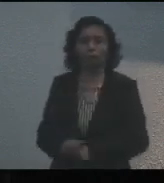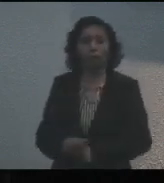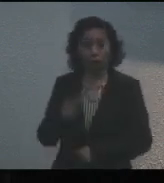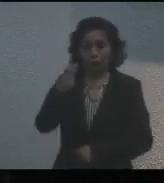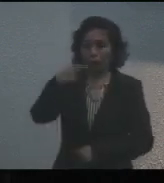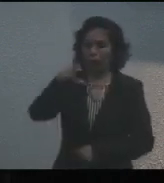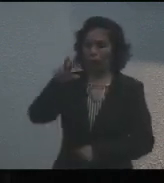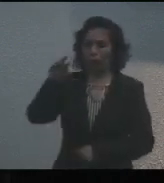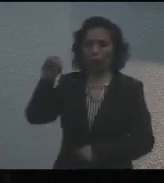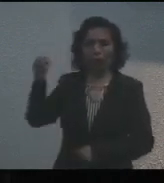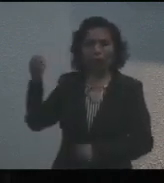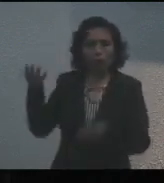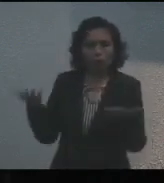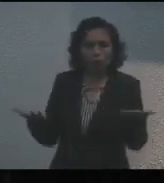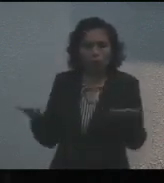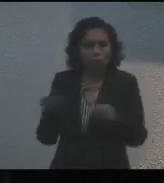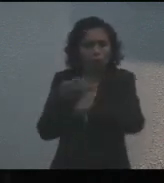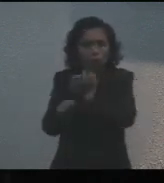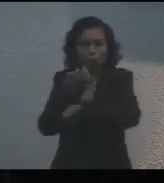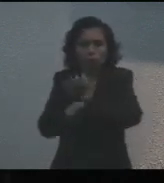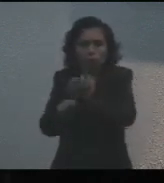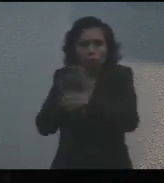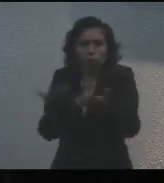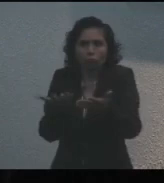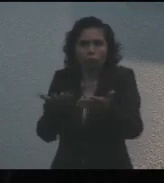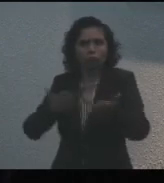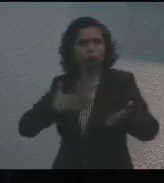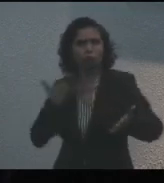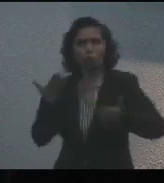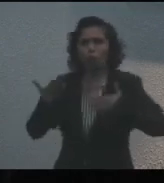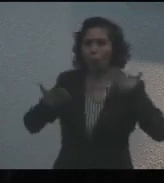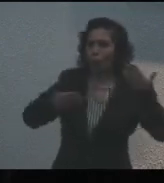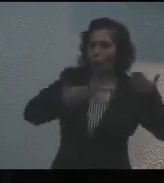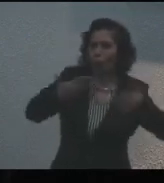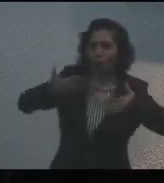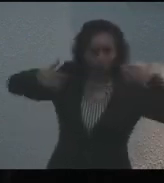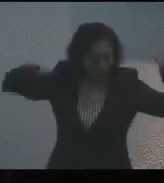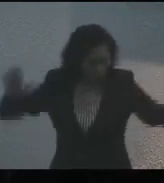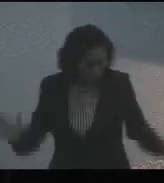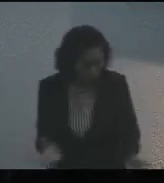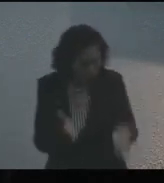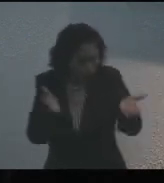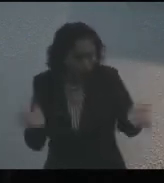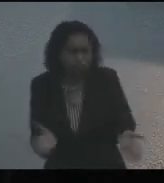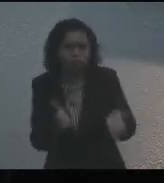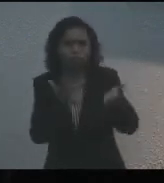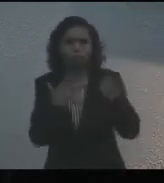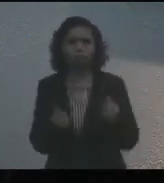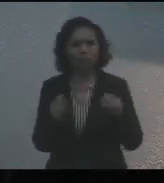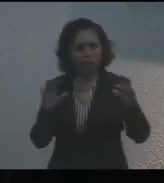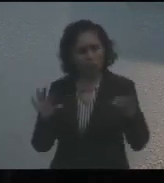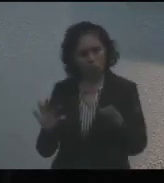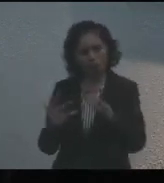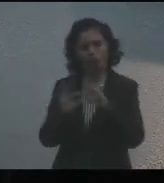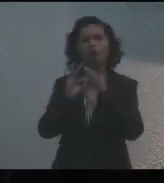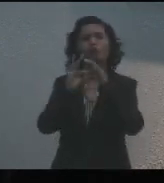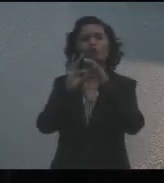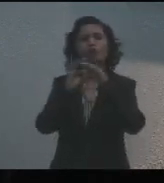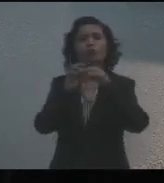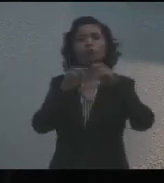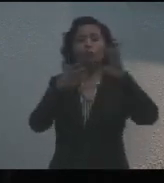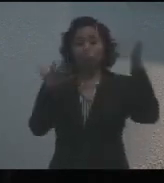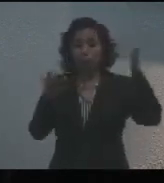Quintana Roo también es una entidad federativa entusiasta, promotora e impulsora de la causa de unidad nacional,